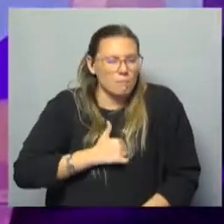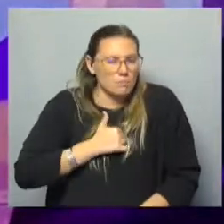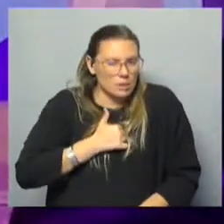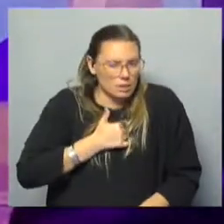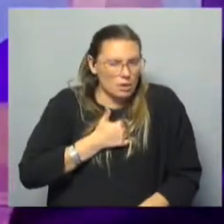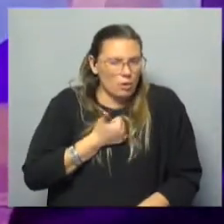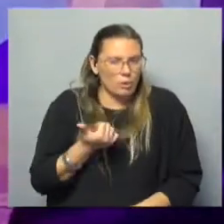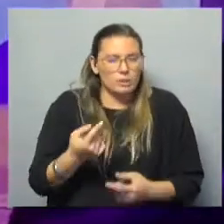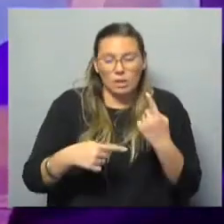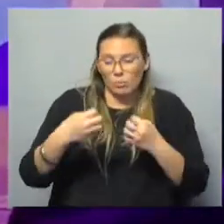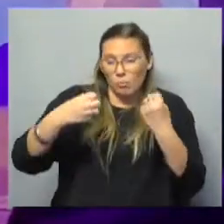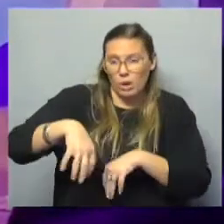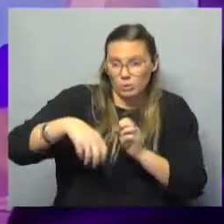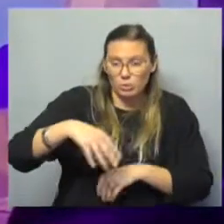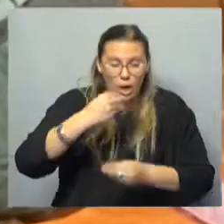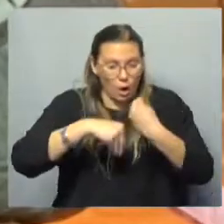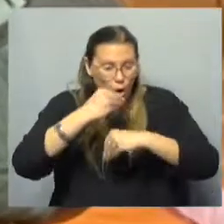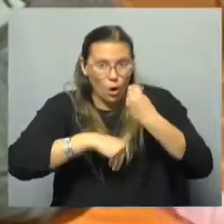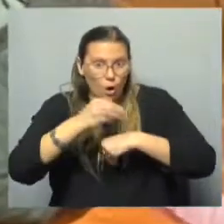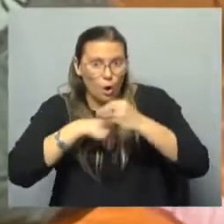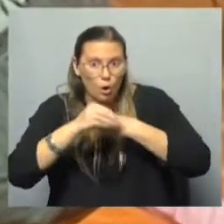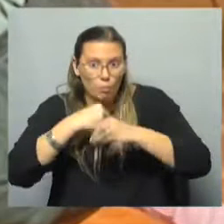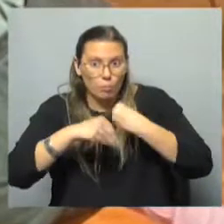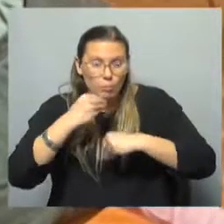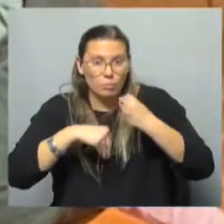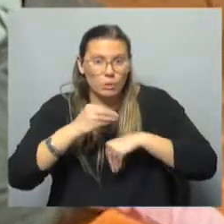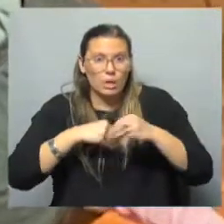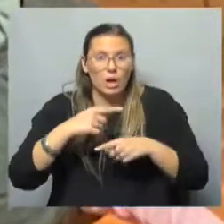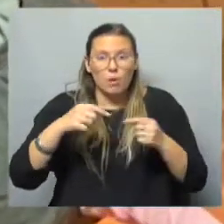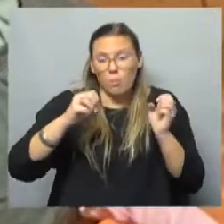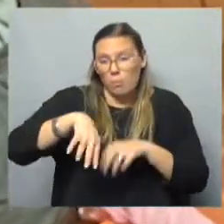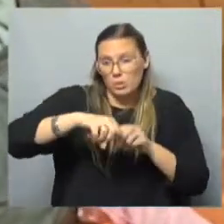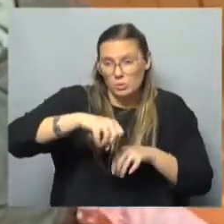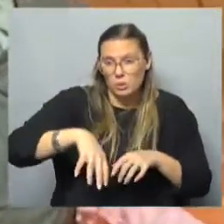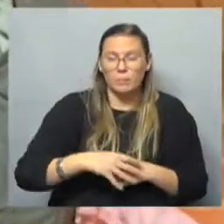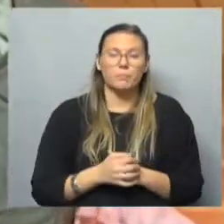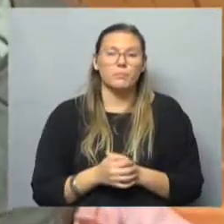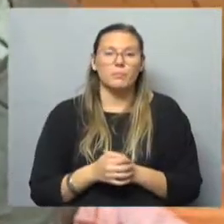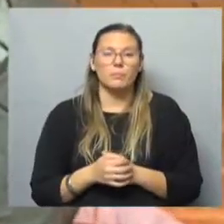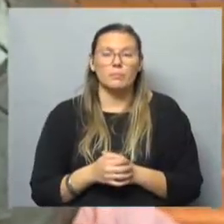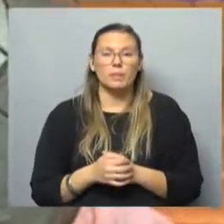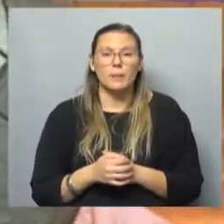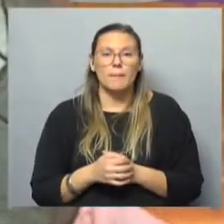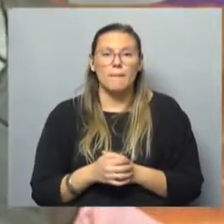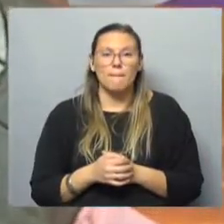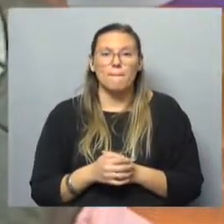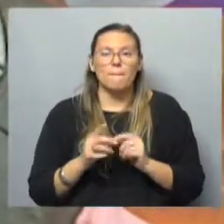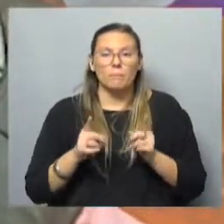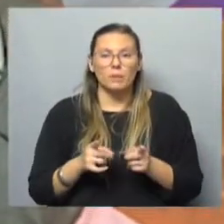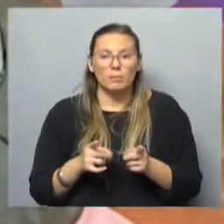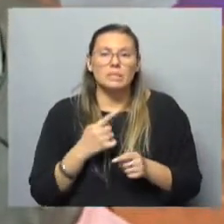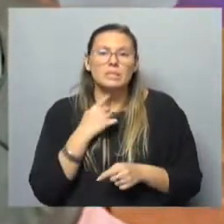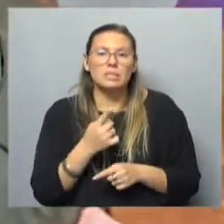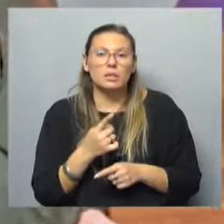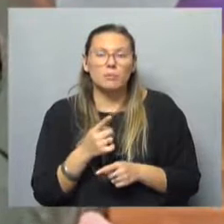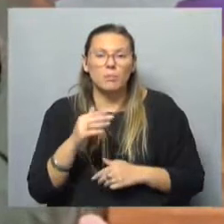de nuestros desperdicios, se alimentan de mucha de nuestra basura, digamos. Incluso las utiliza para